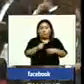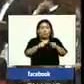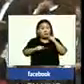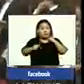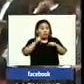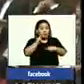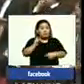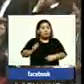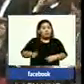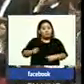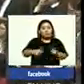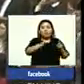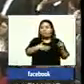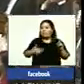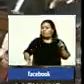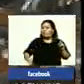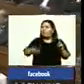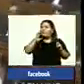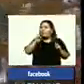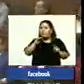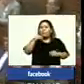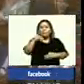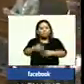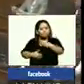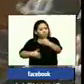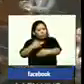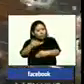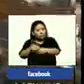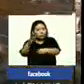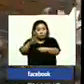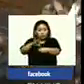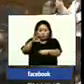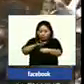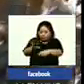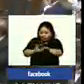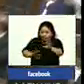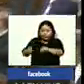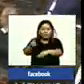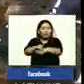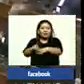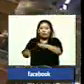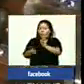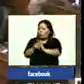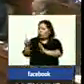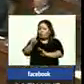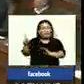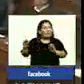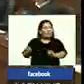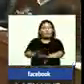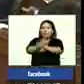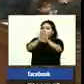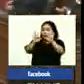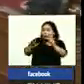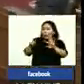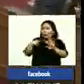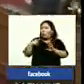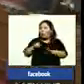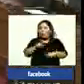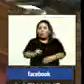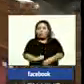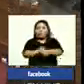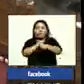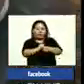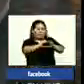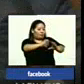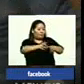El Ejecutivo considera que este proceso de elección realizado en el Congreso no es transparente y no garantiza la división de poderes